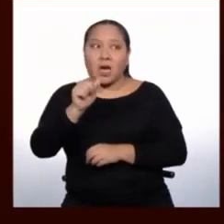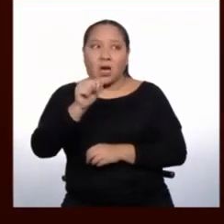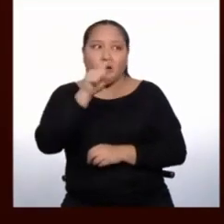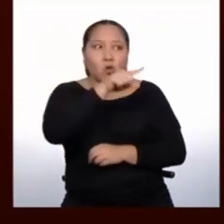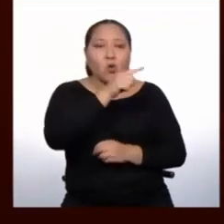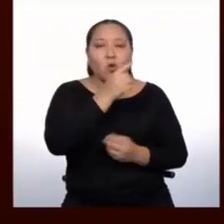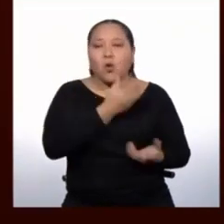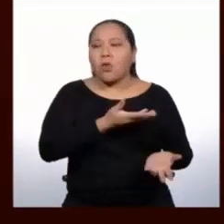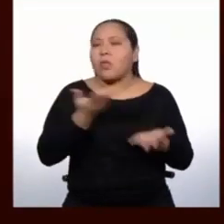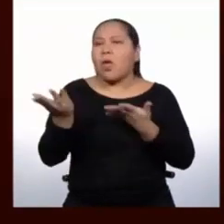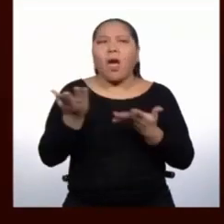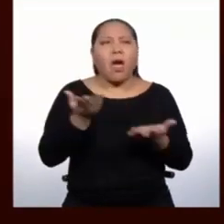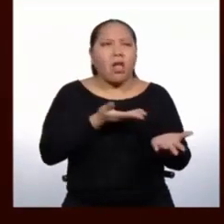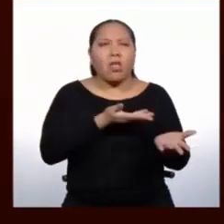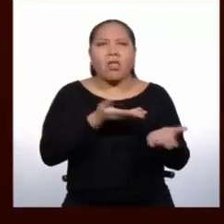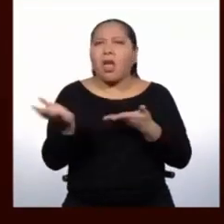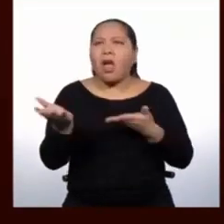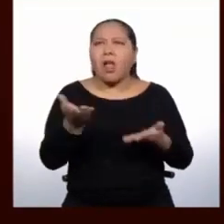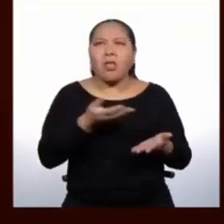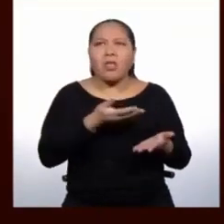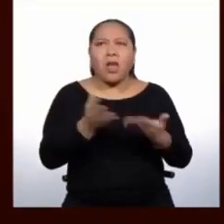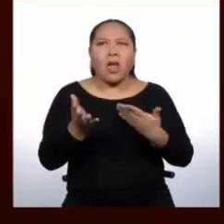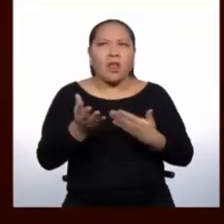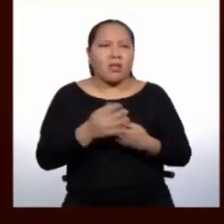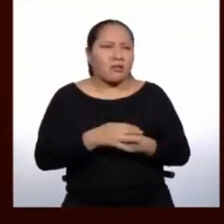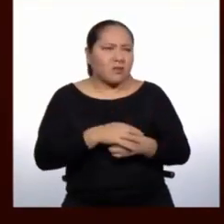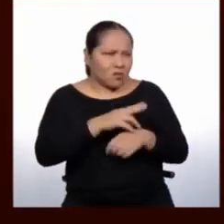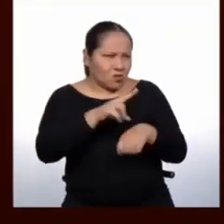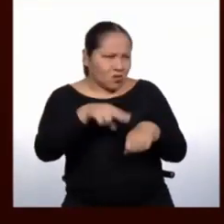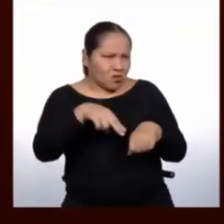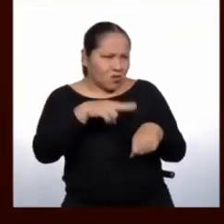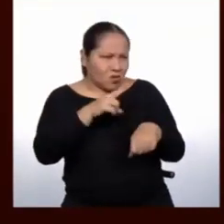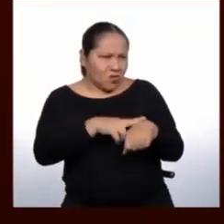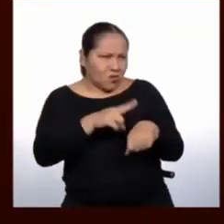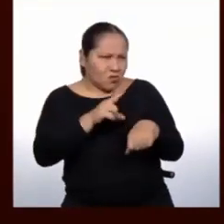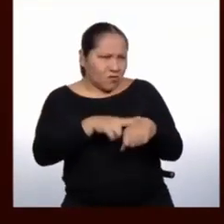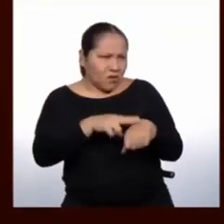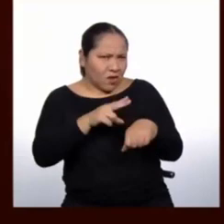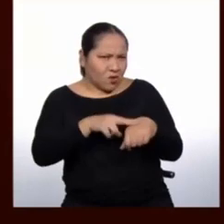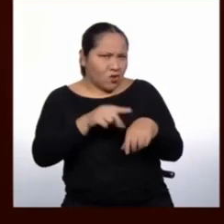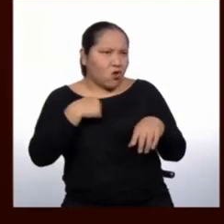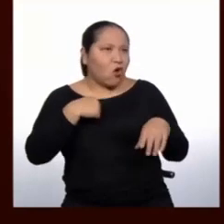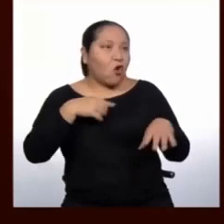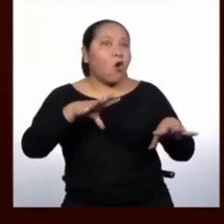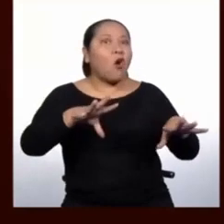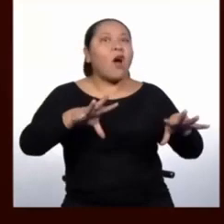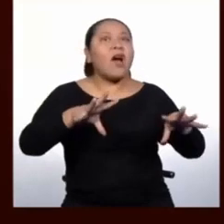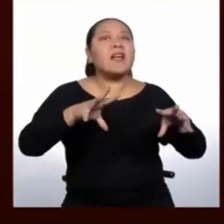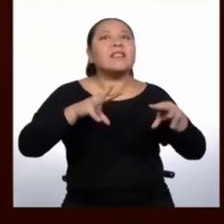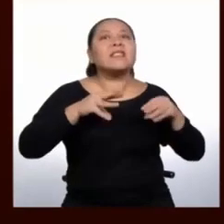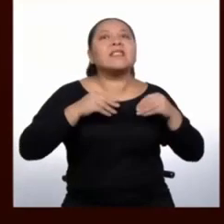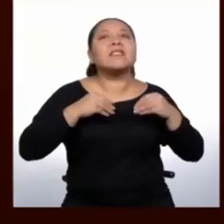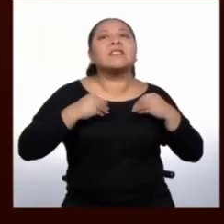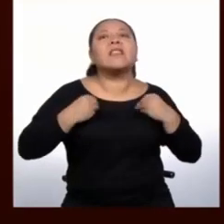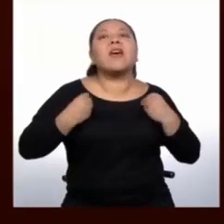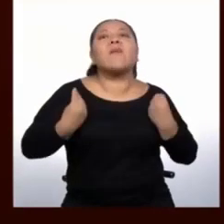no regatees, que sabes que no soy tacaña cuando se trata de una presa.